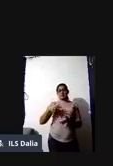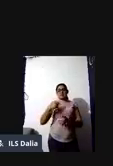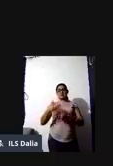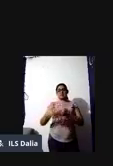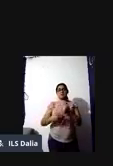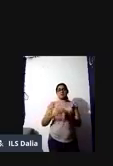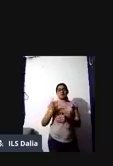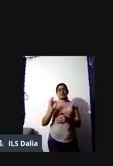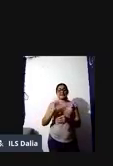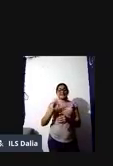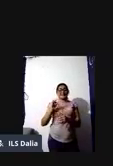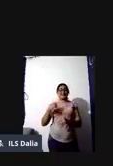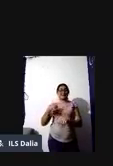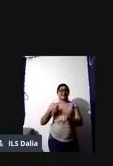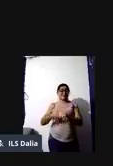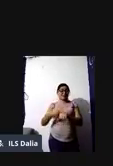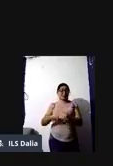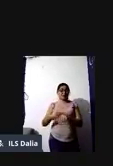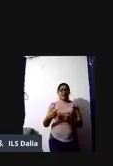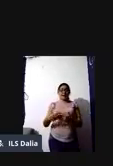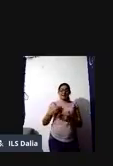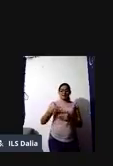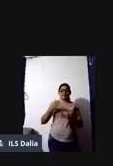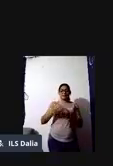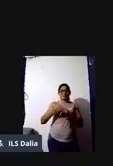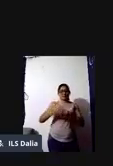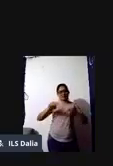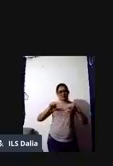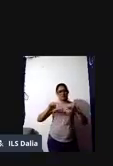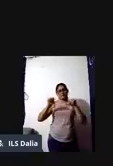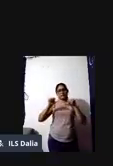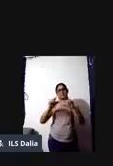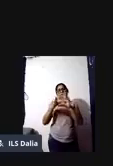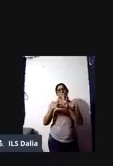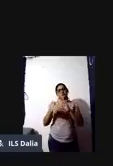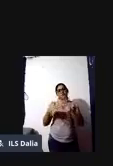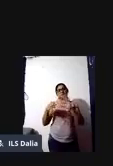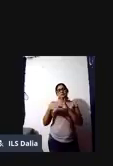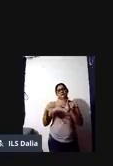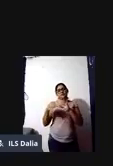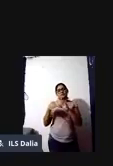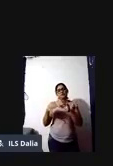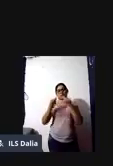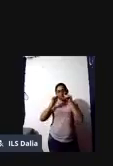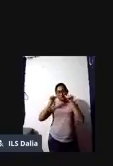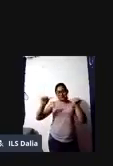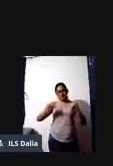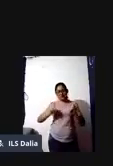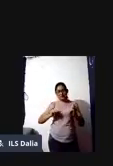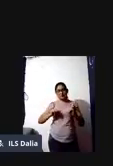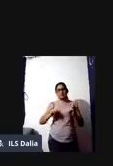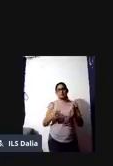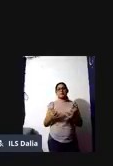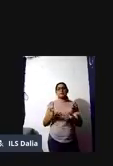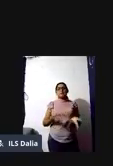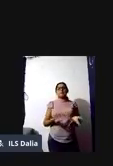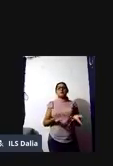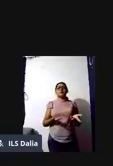mejor momento o en la oportunidad más hermosa de atenderla, insisto, no